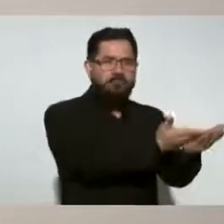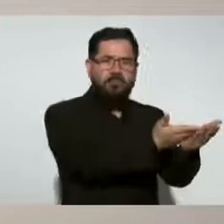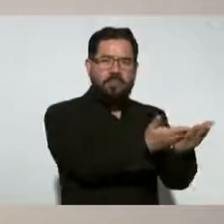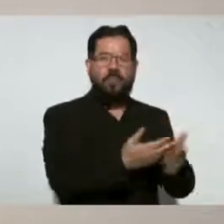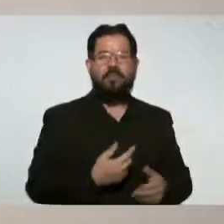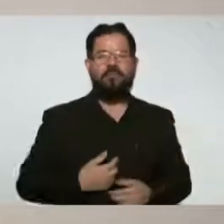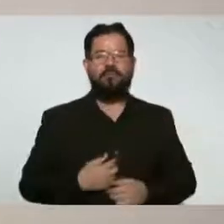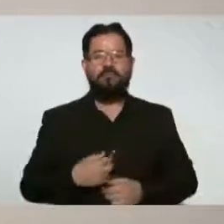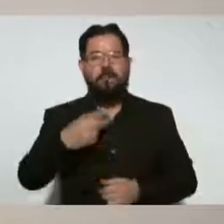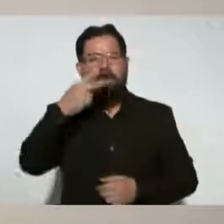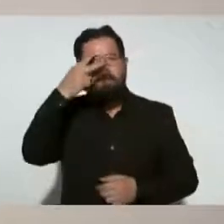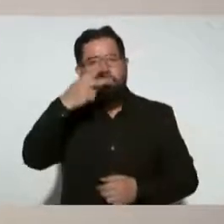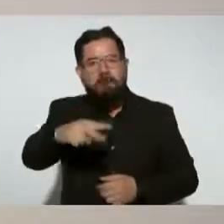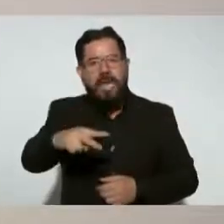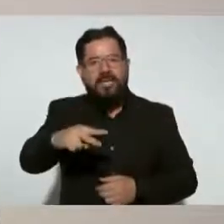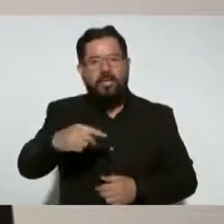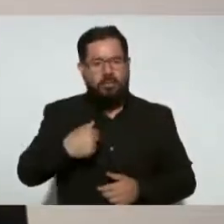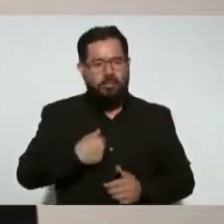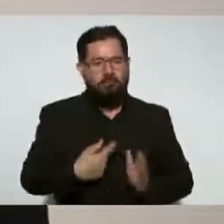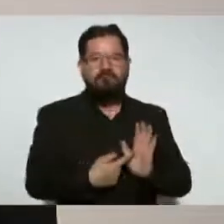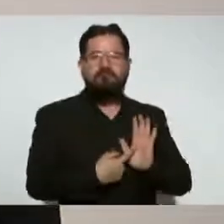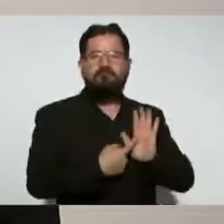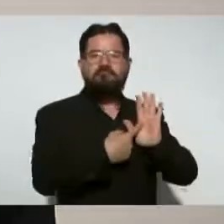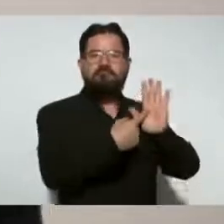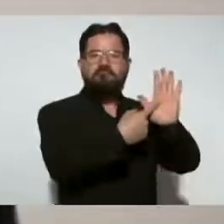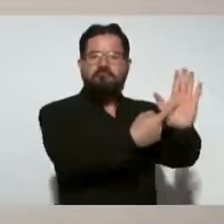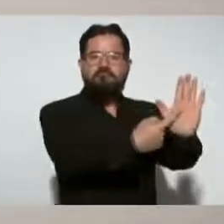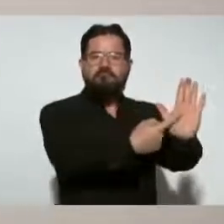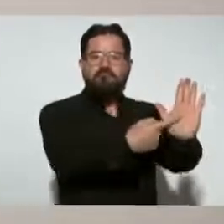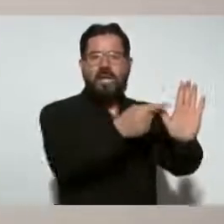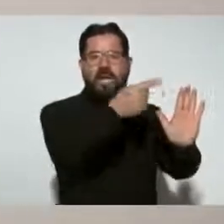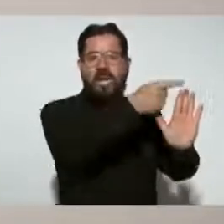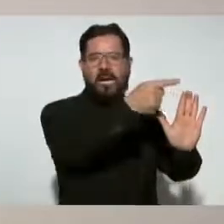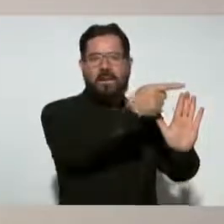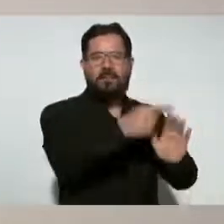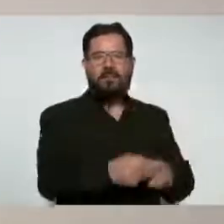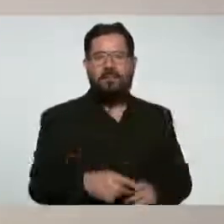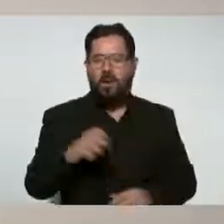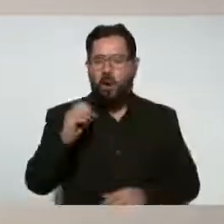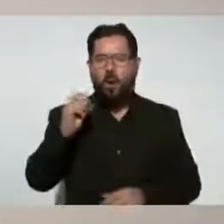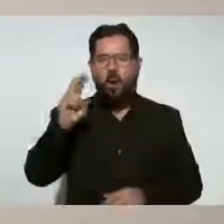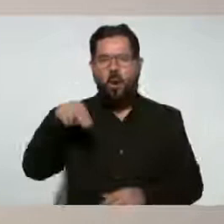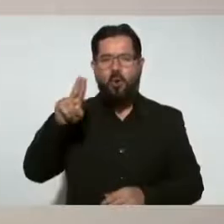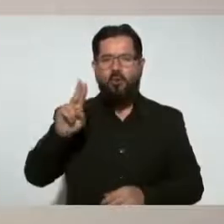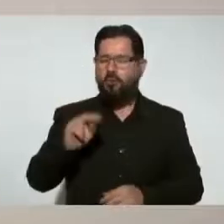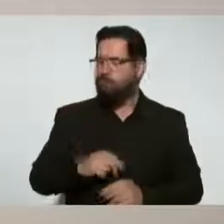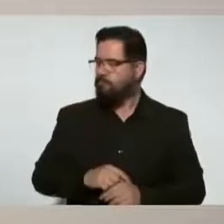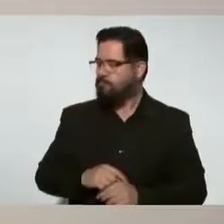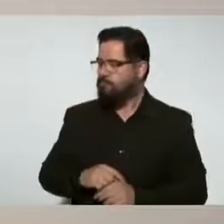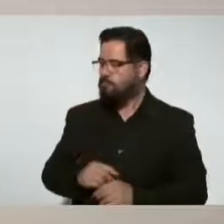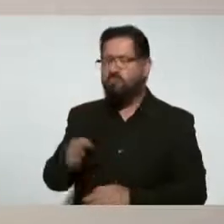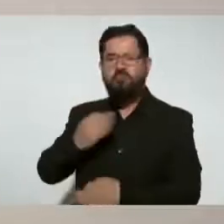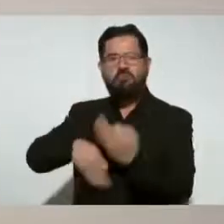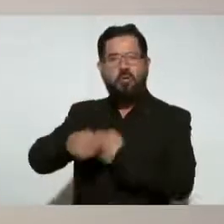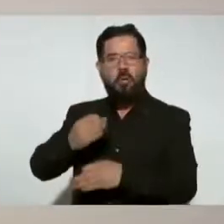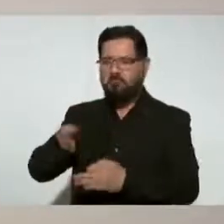presentó una resolución en la ONU que fue aprobada casi por unanimidad en la